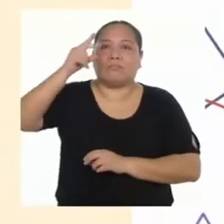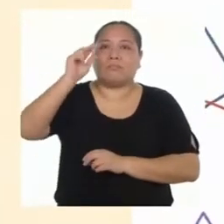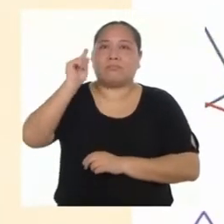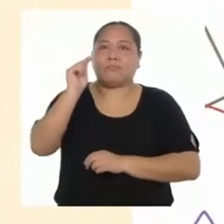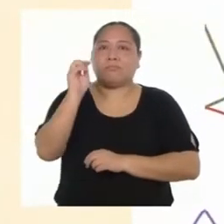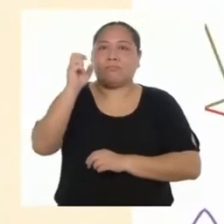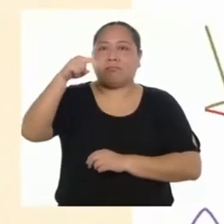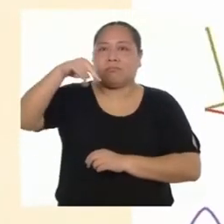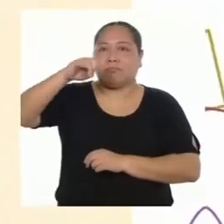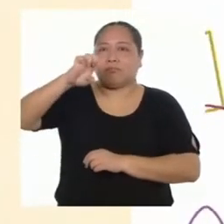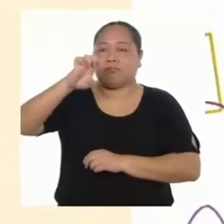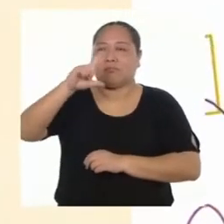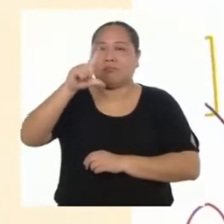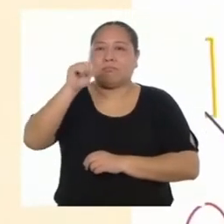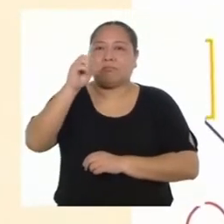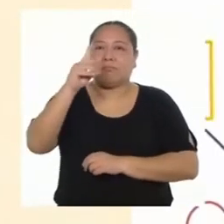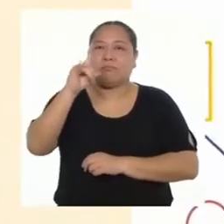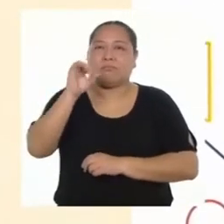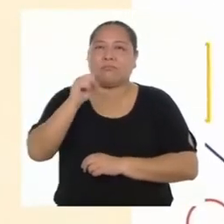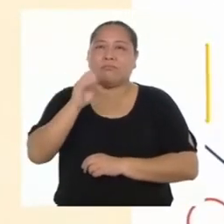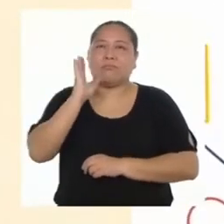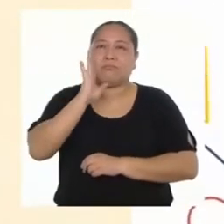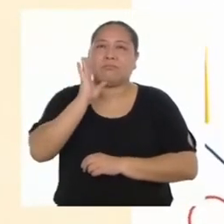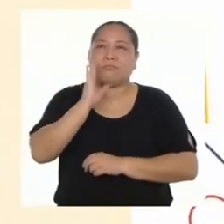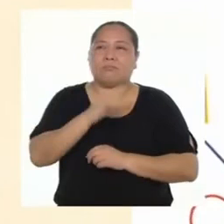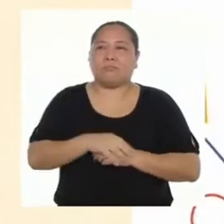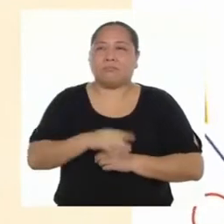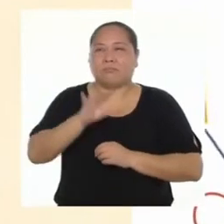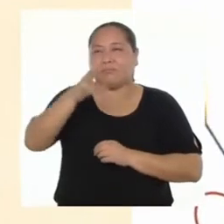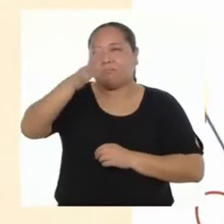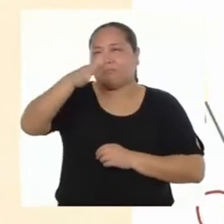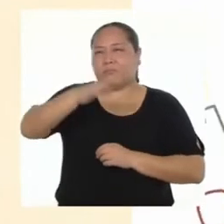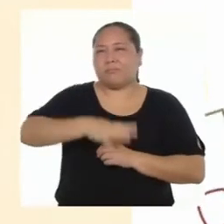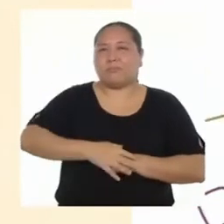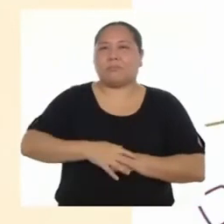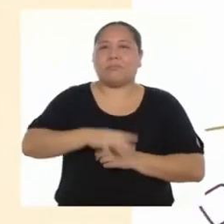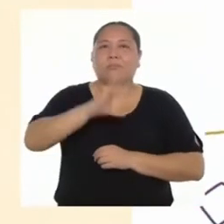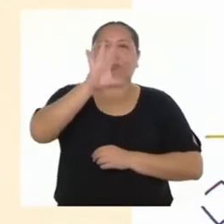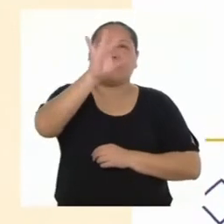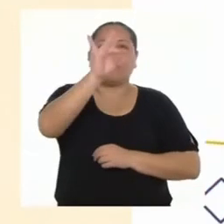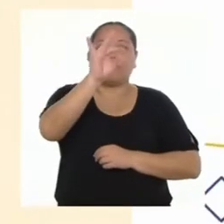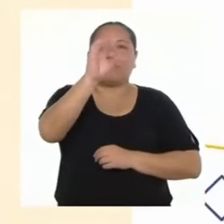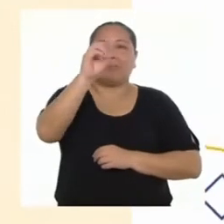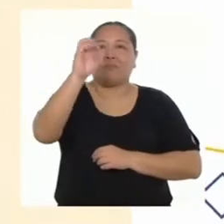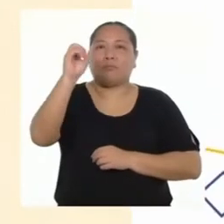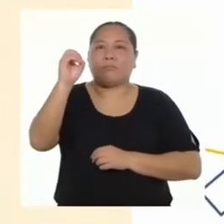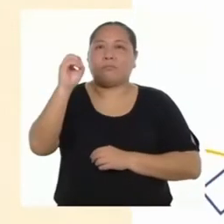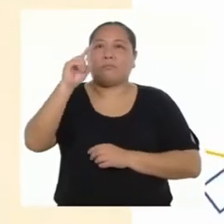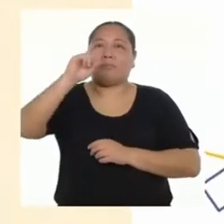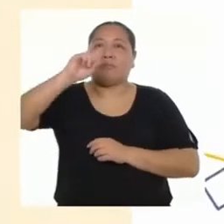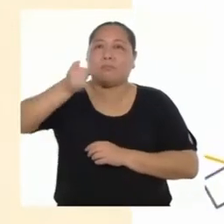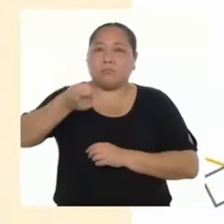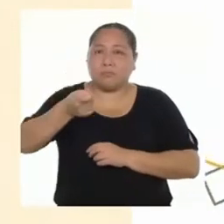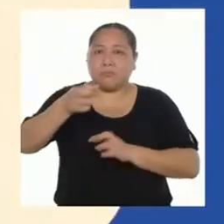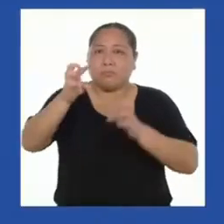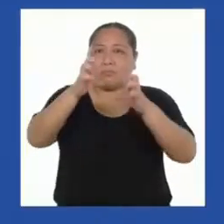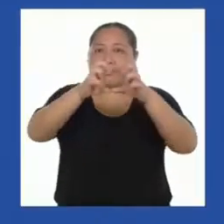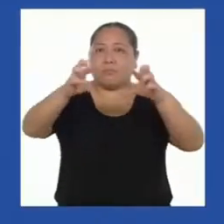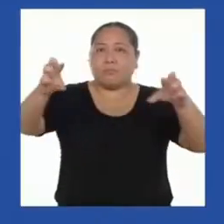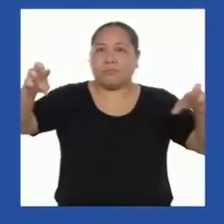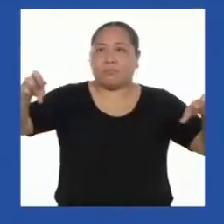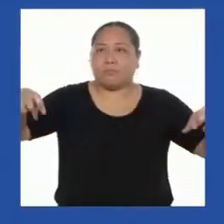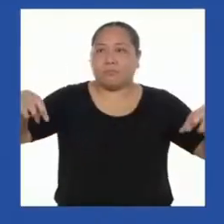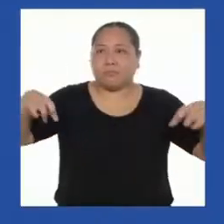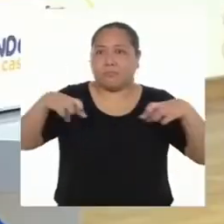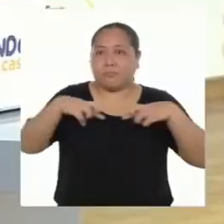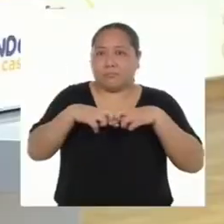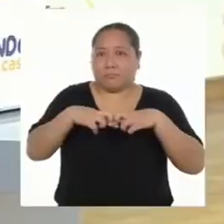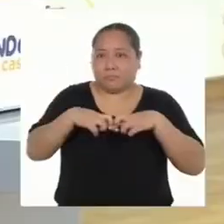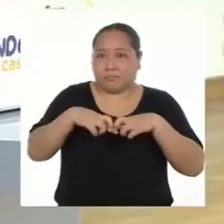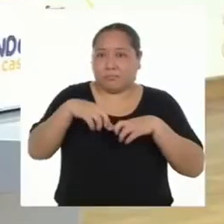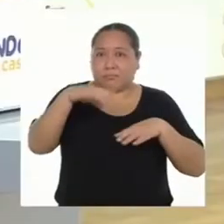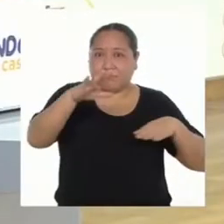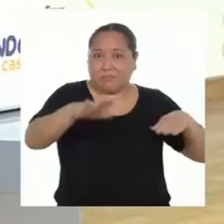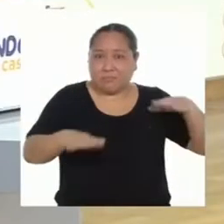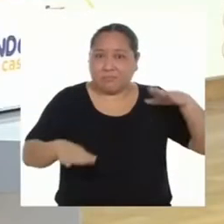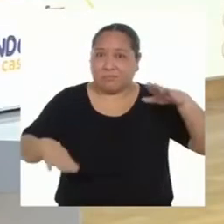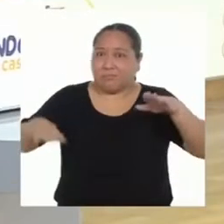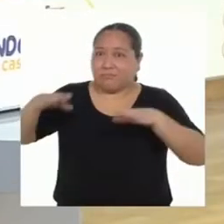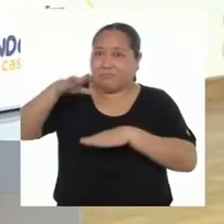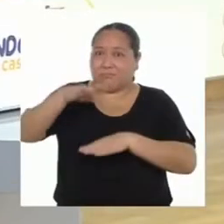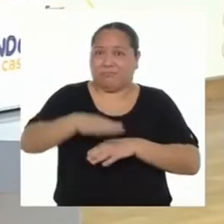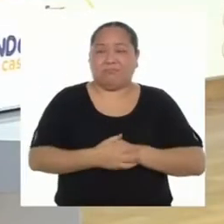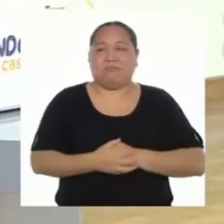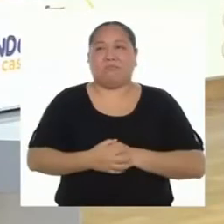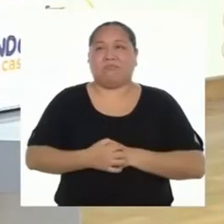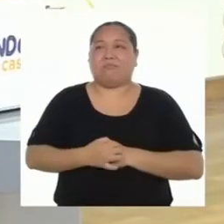haga una idea, esto sería como 800.000 piscinas olímpicas llenas de basura. Esto se